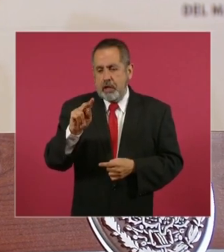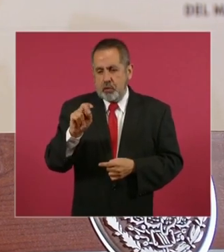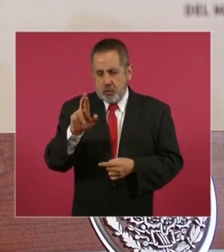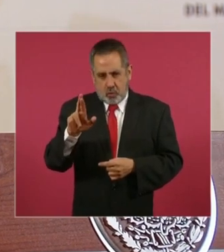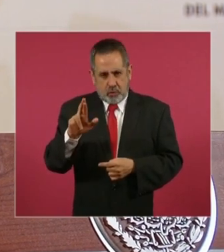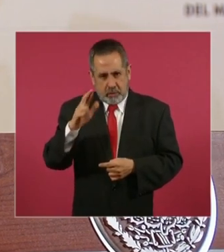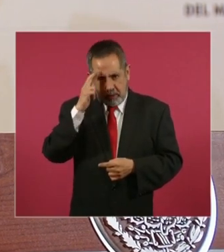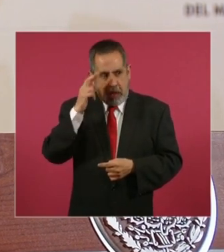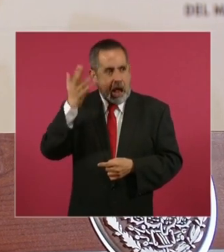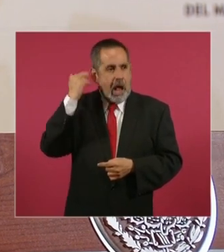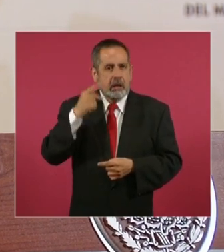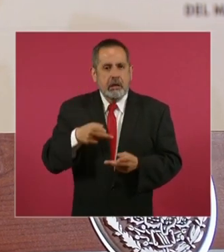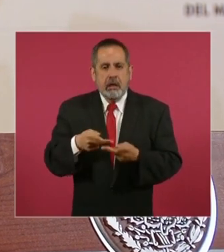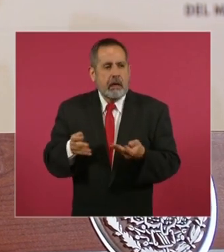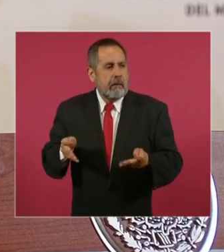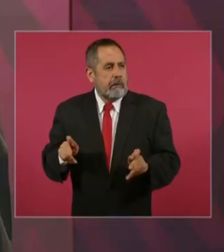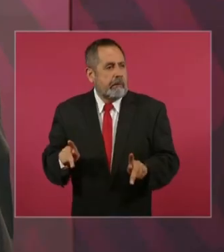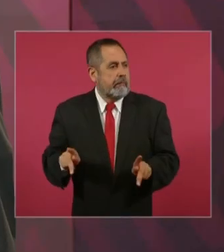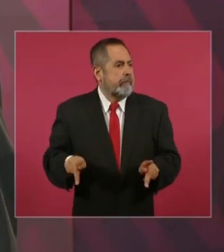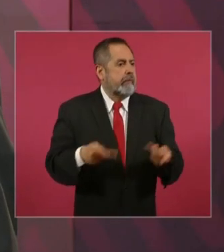que eran como un botín,